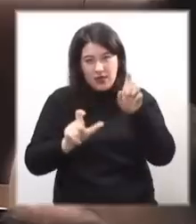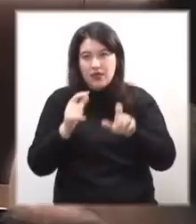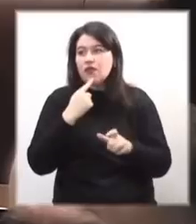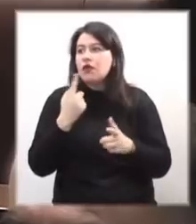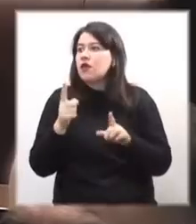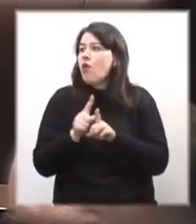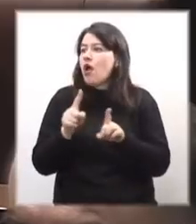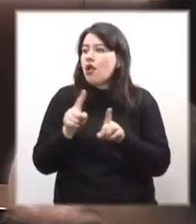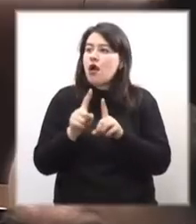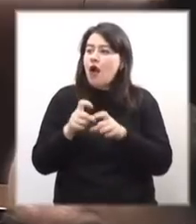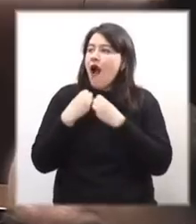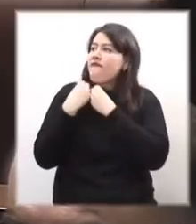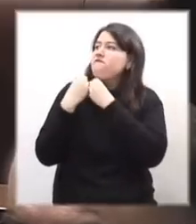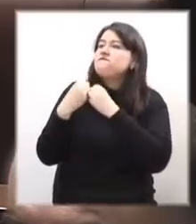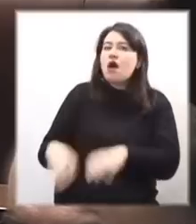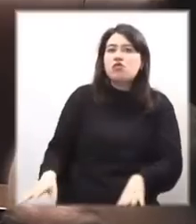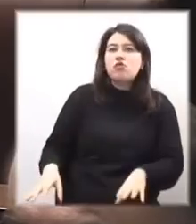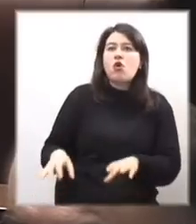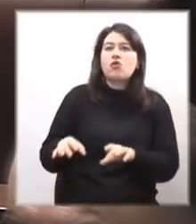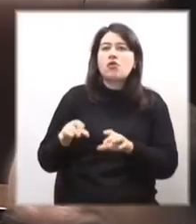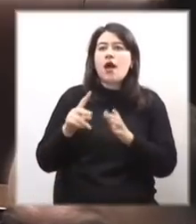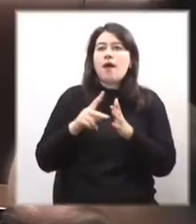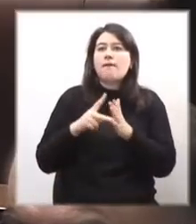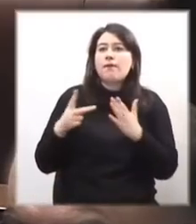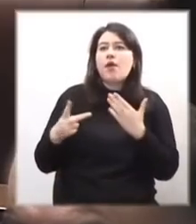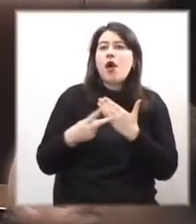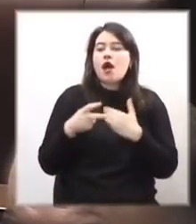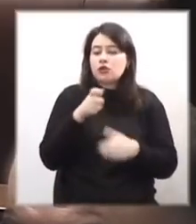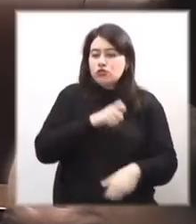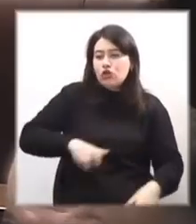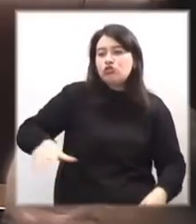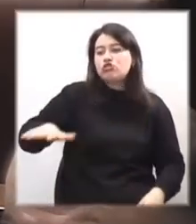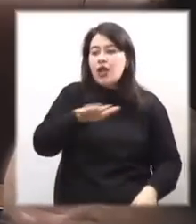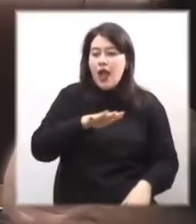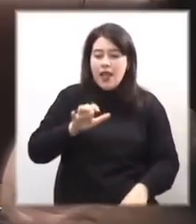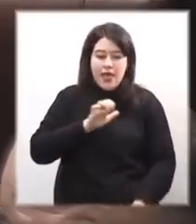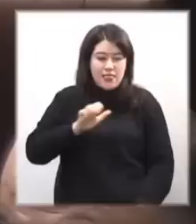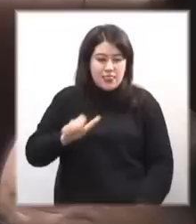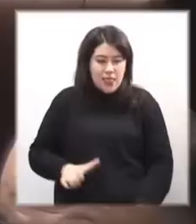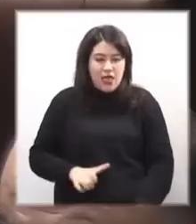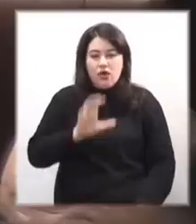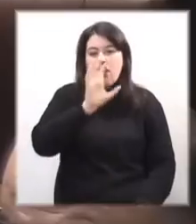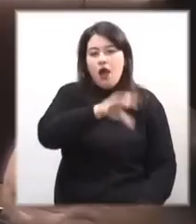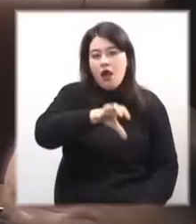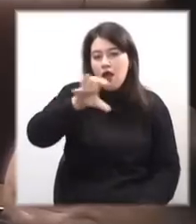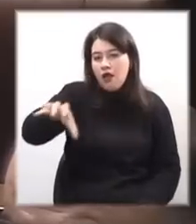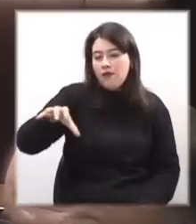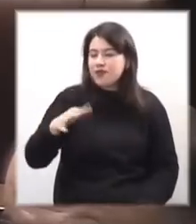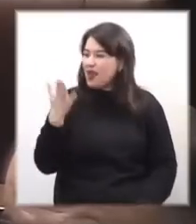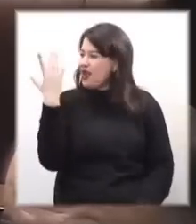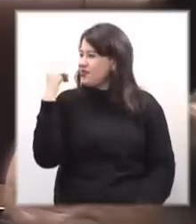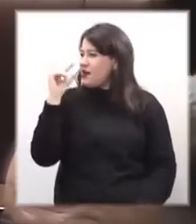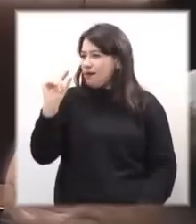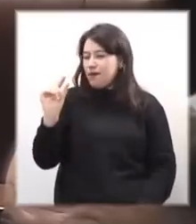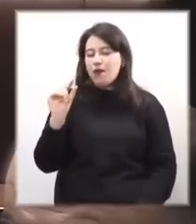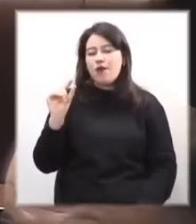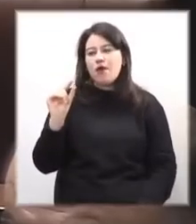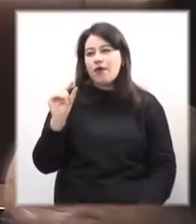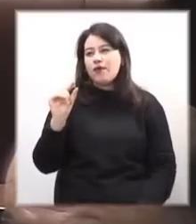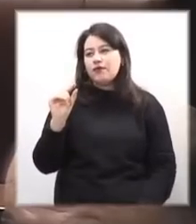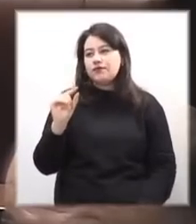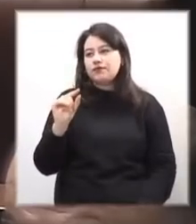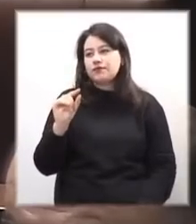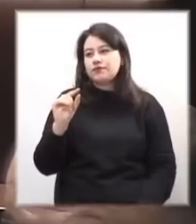un abandono de los dispositivos de políticas sociales y de presencia del Estado en los territorios. Salió hace poquito en